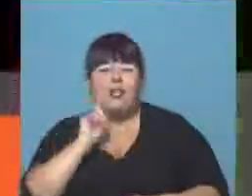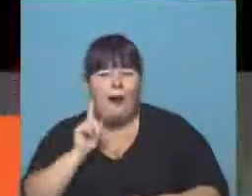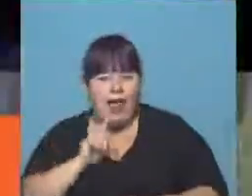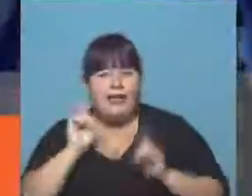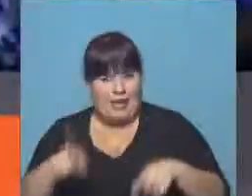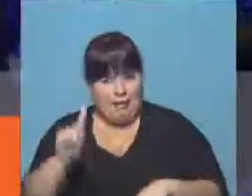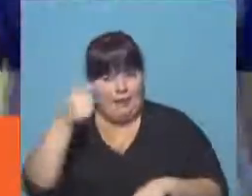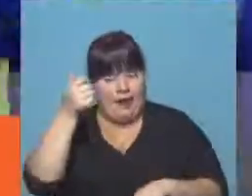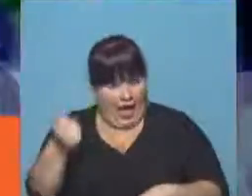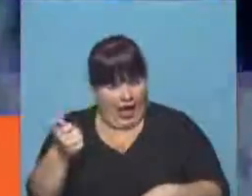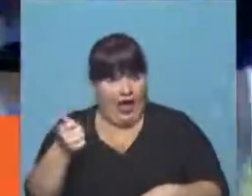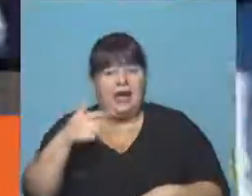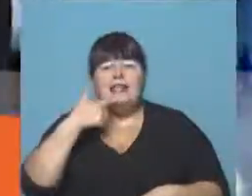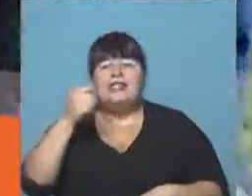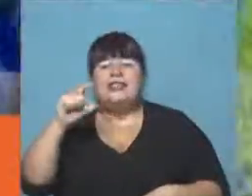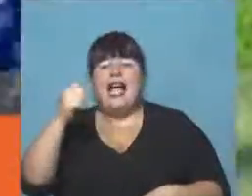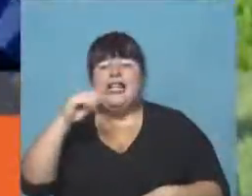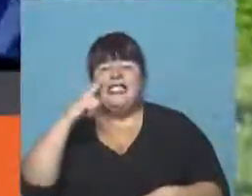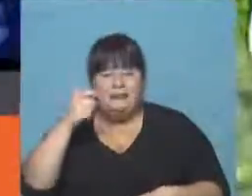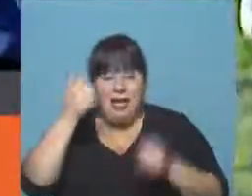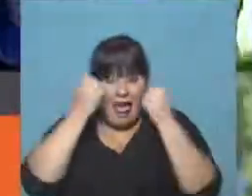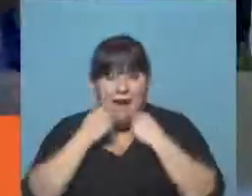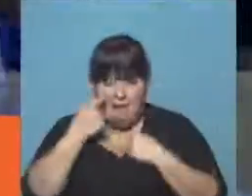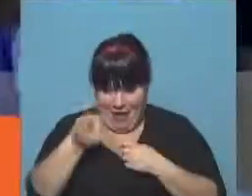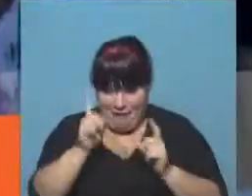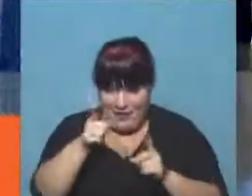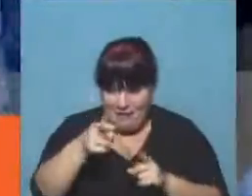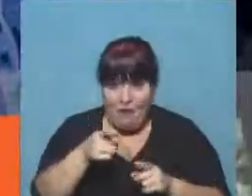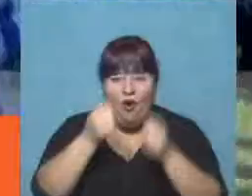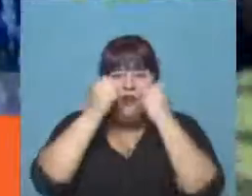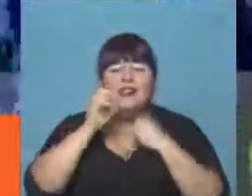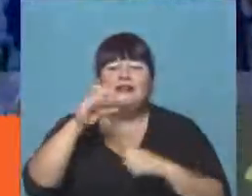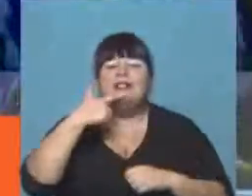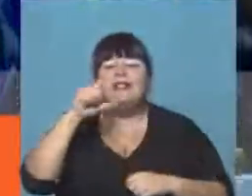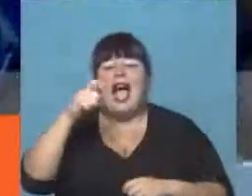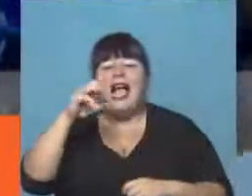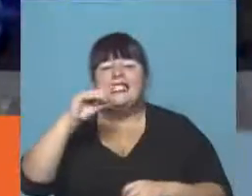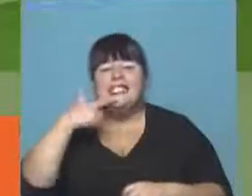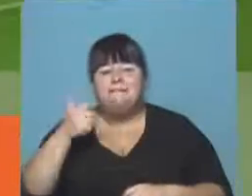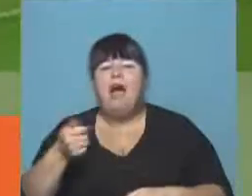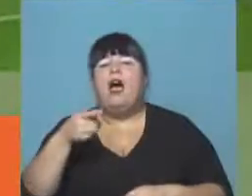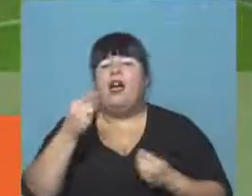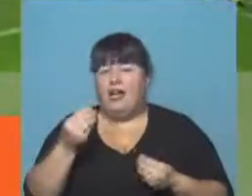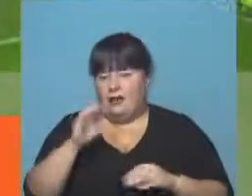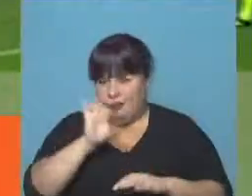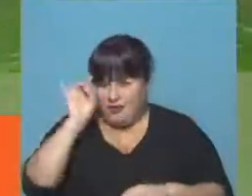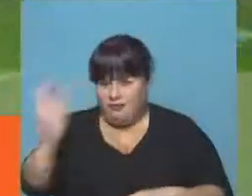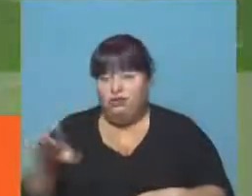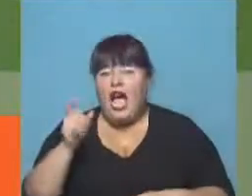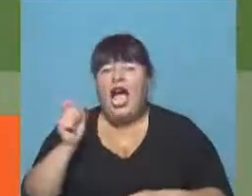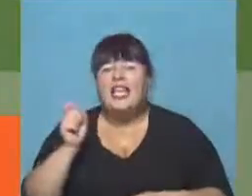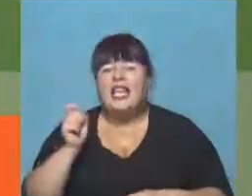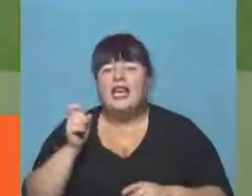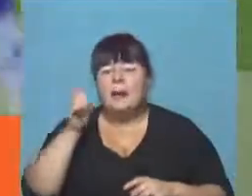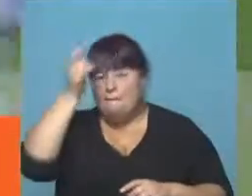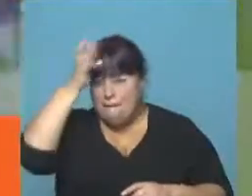también de primera división. Sacachispas, ¿se acuerda del equipo de la MAC? Ahí está, lo tenemos en acción. Sacachispas, que deja ni más ni menos que en la